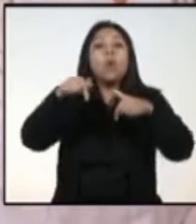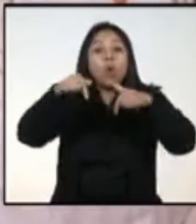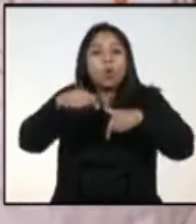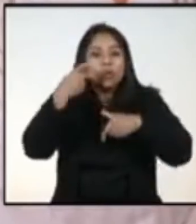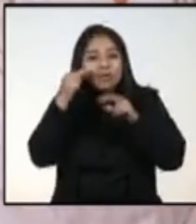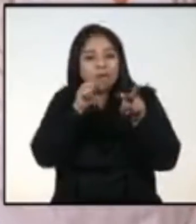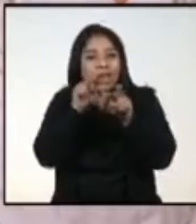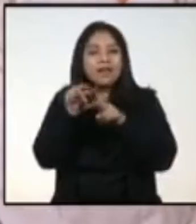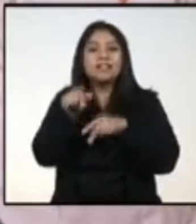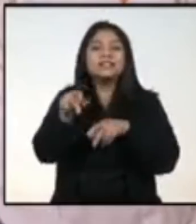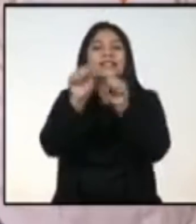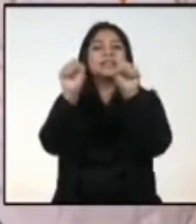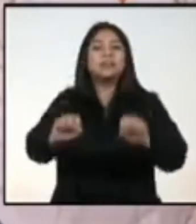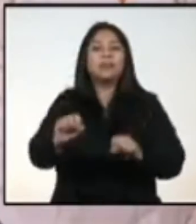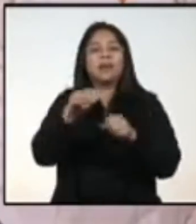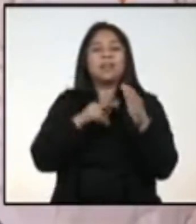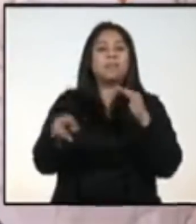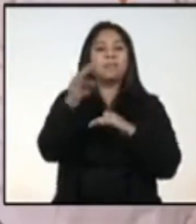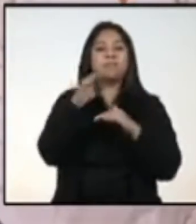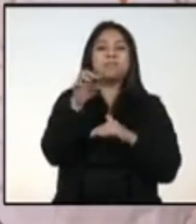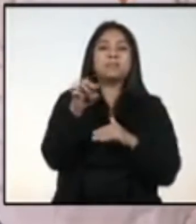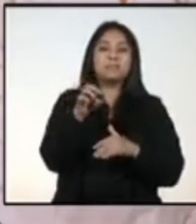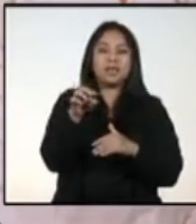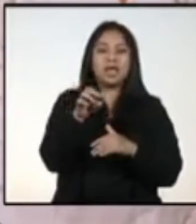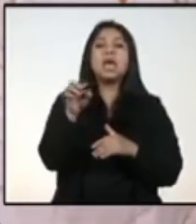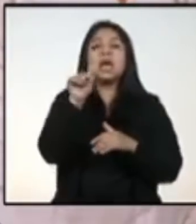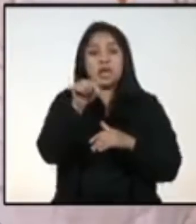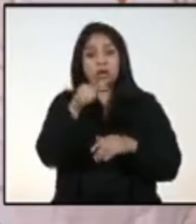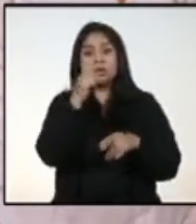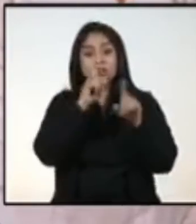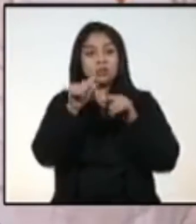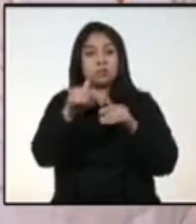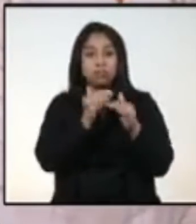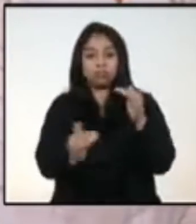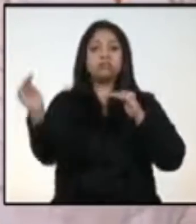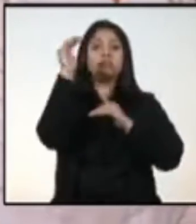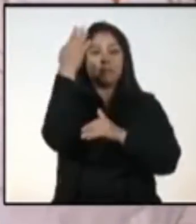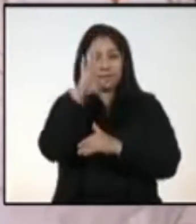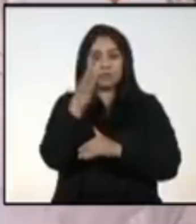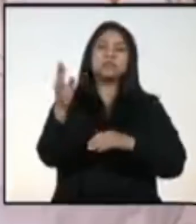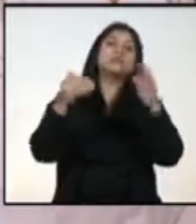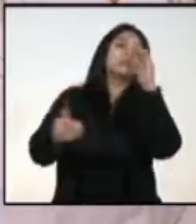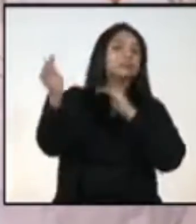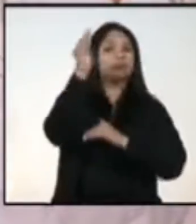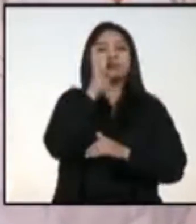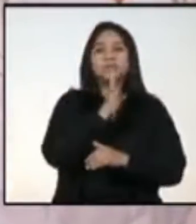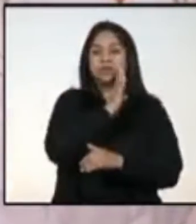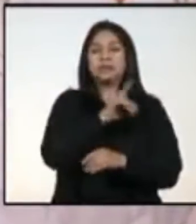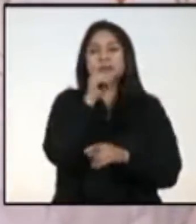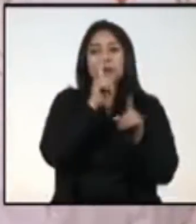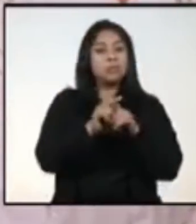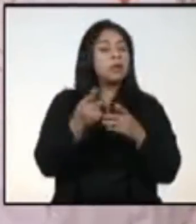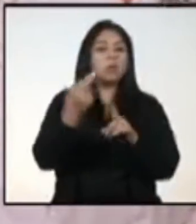este sistema a nivel de primaria y esperaríamos seguir avanzando a los niveles de básico y diversificado. El reto es